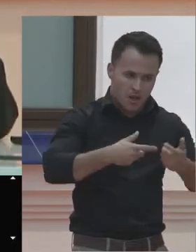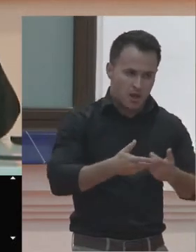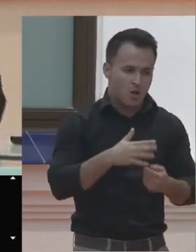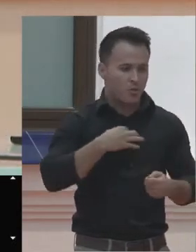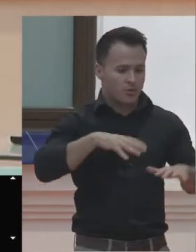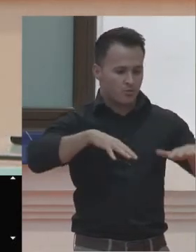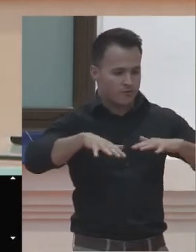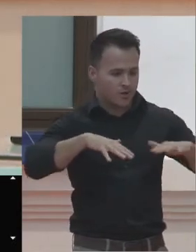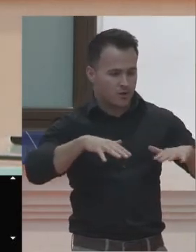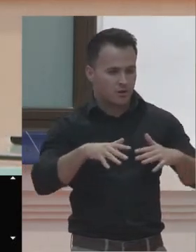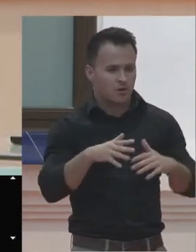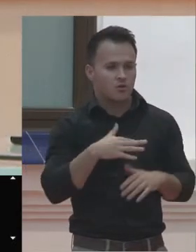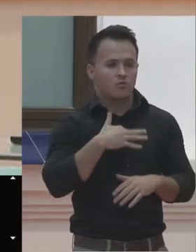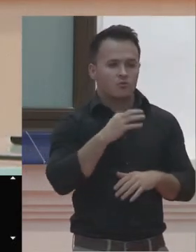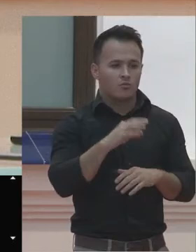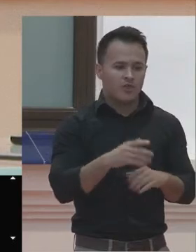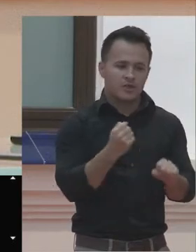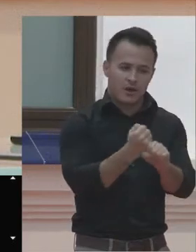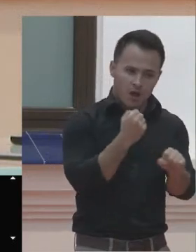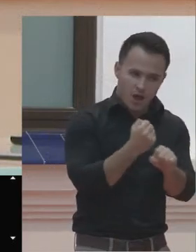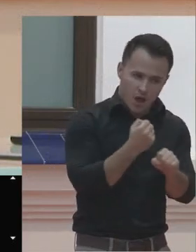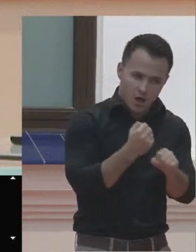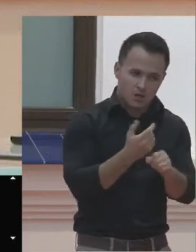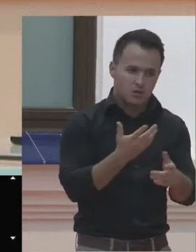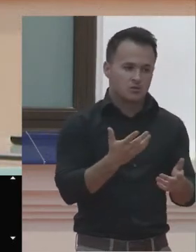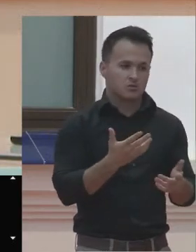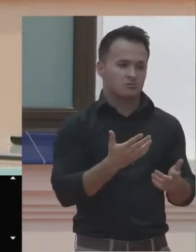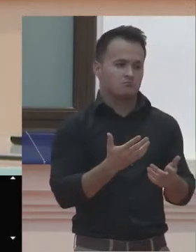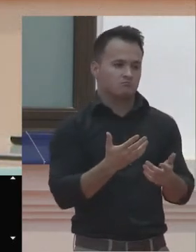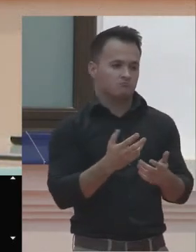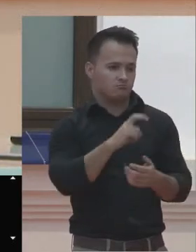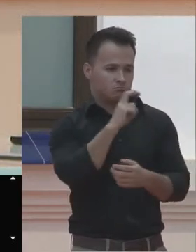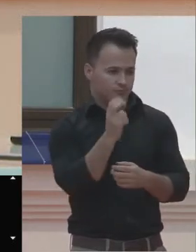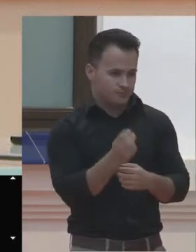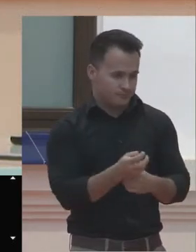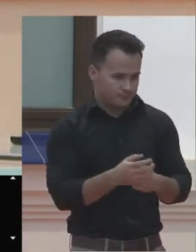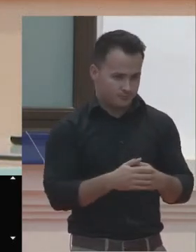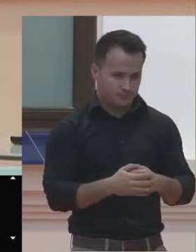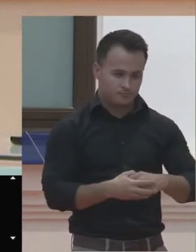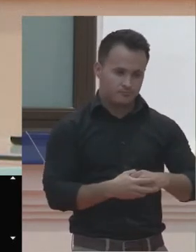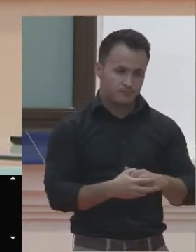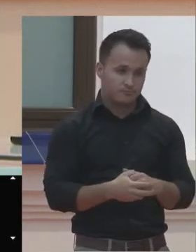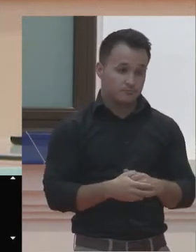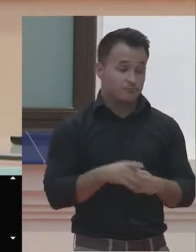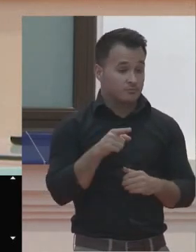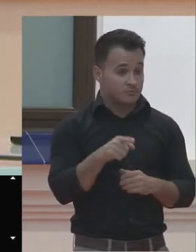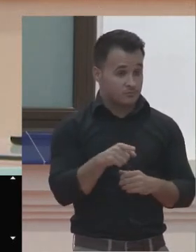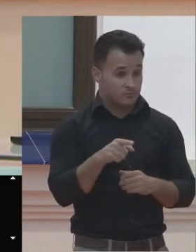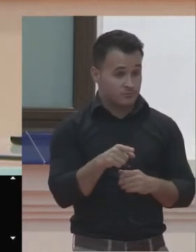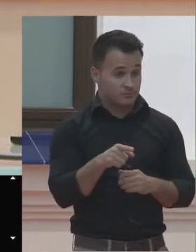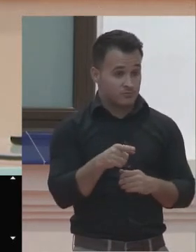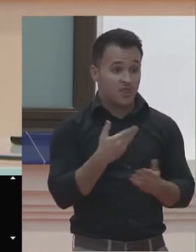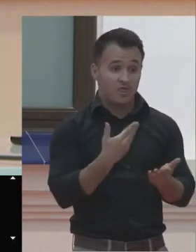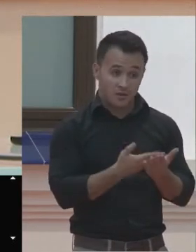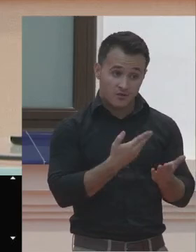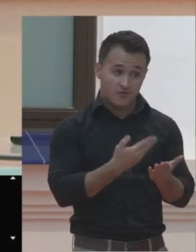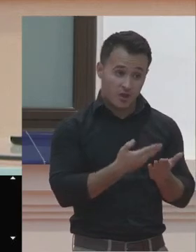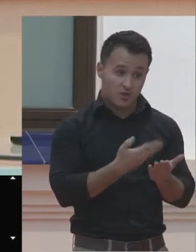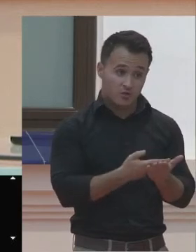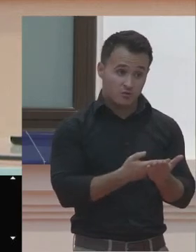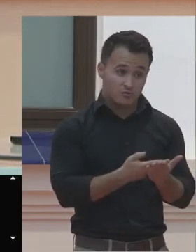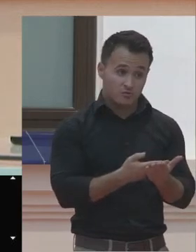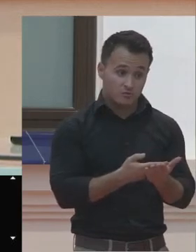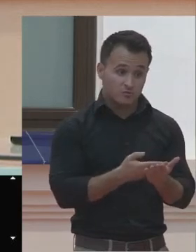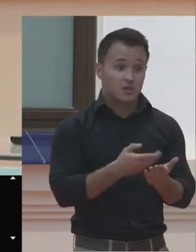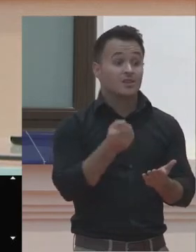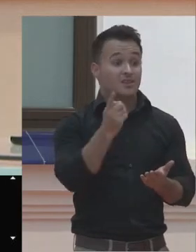poder mover, que vas a poder trabajar y que vas a ser igual que todos. Y esa certificación sí,